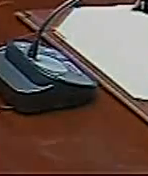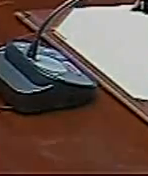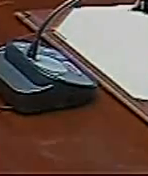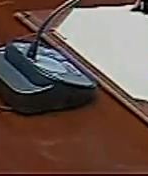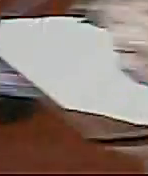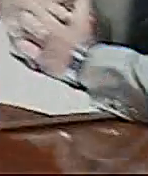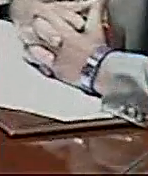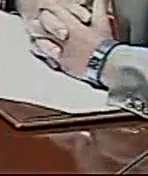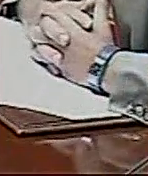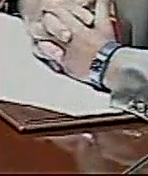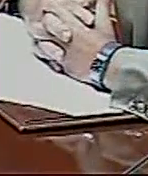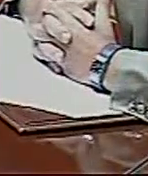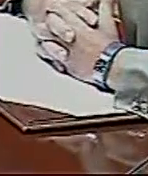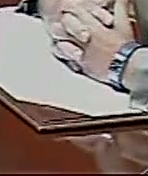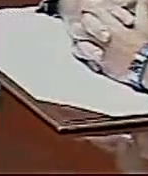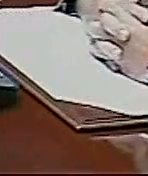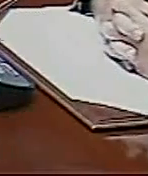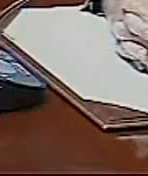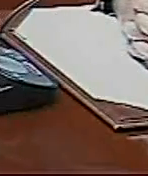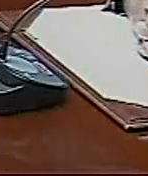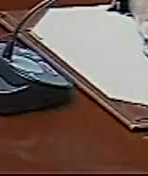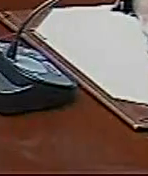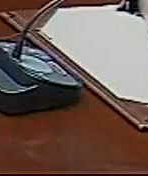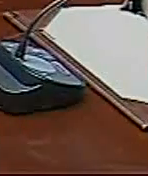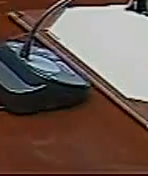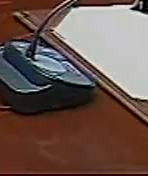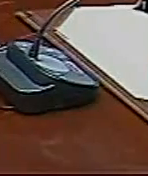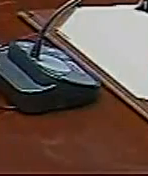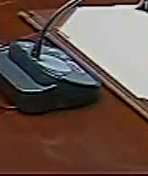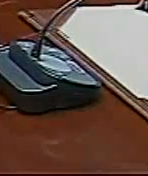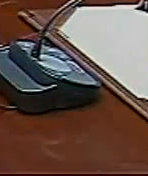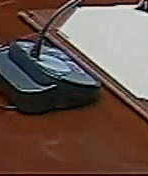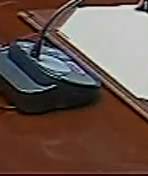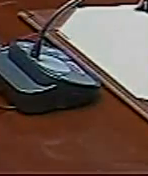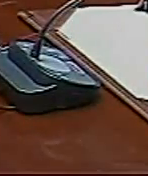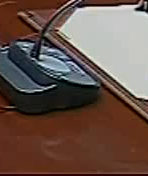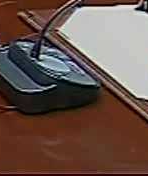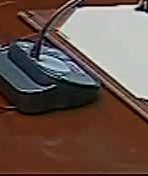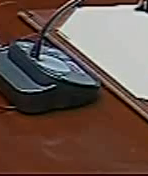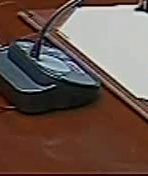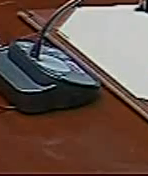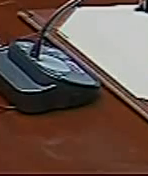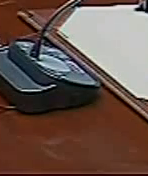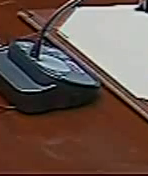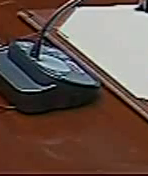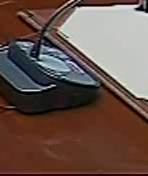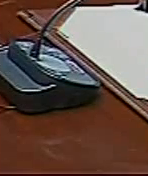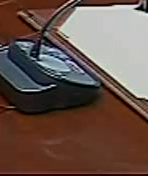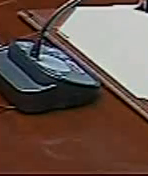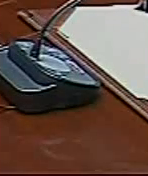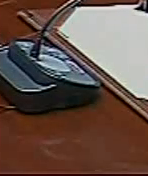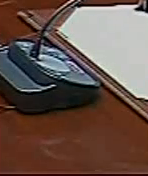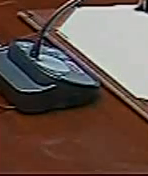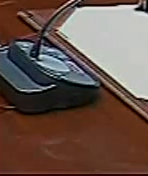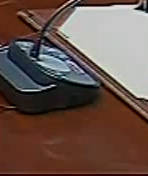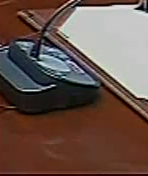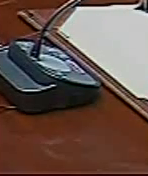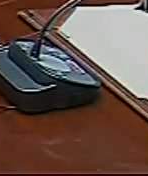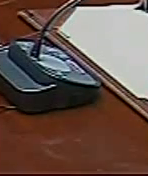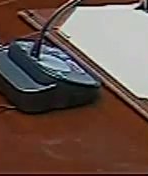buena oportunidad y nos consta el compromiso y nos consta la preparación para la calidad de